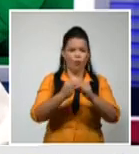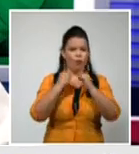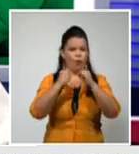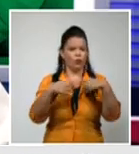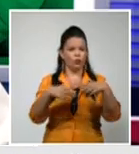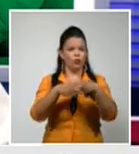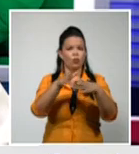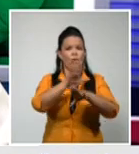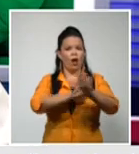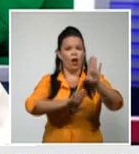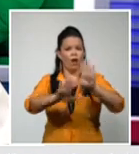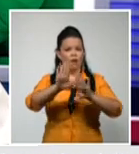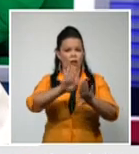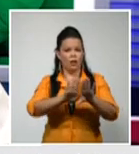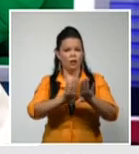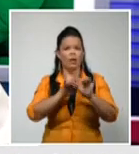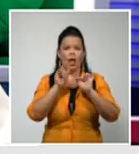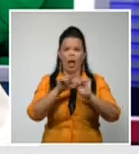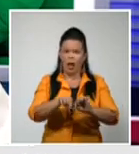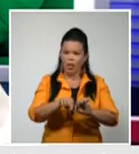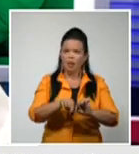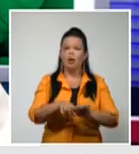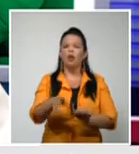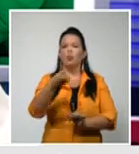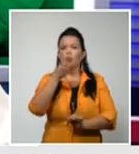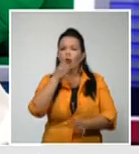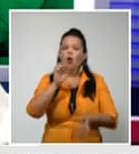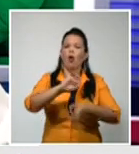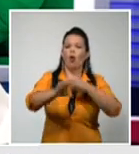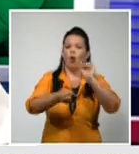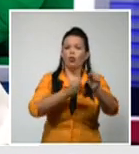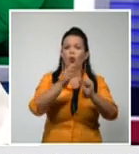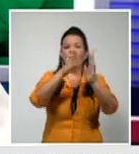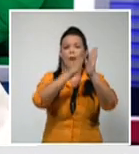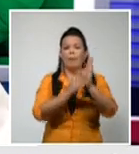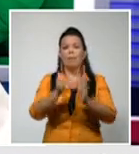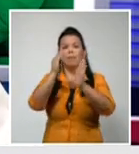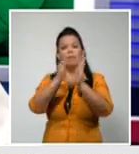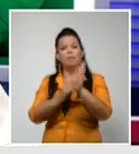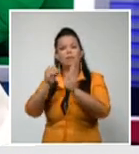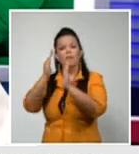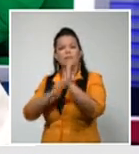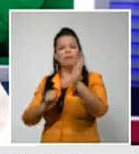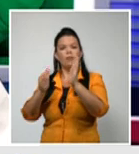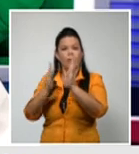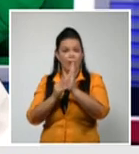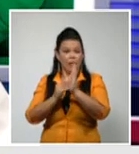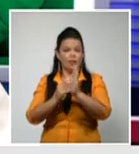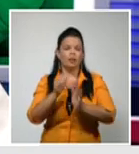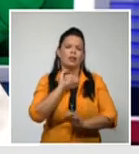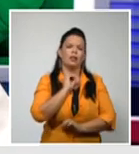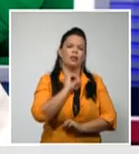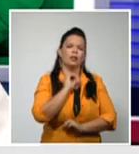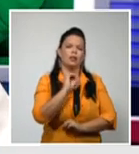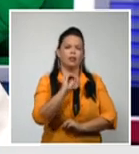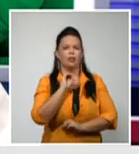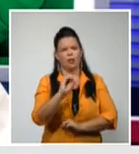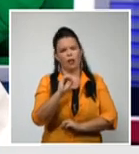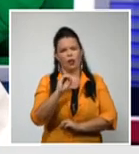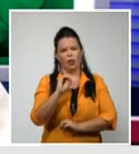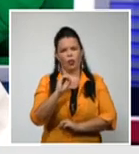que logró mantener esta provincia meses, reitero, sin diagnosticar ni un solo caso de